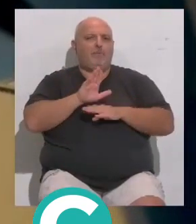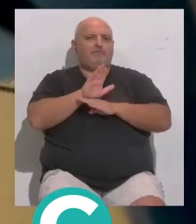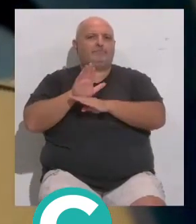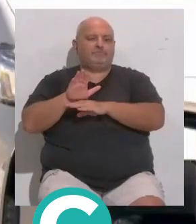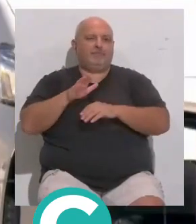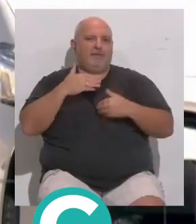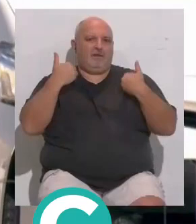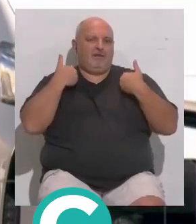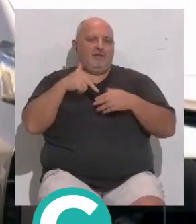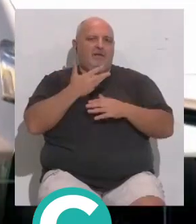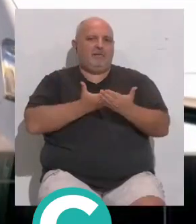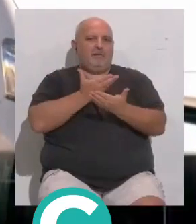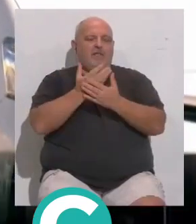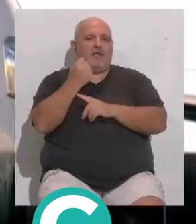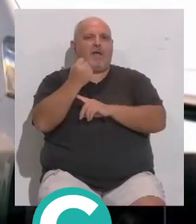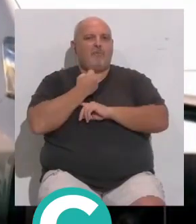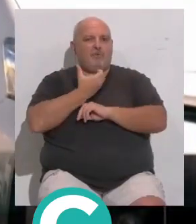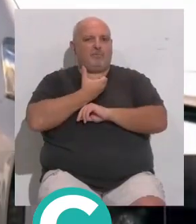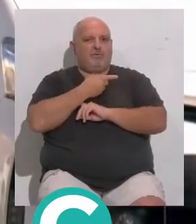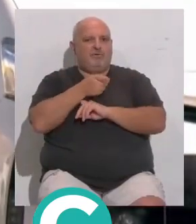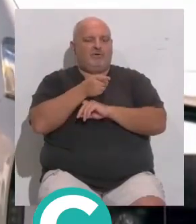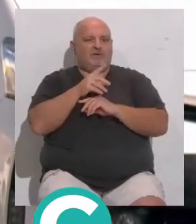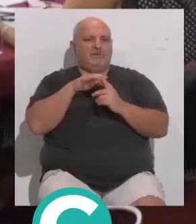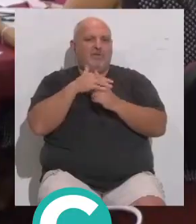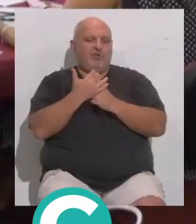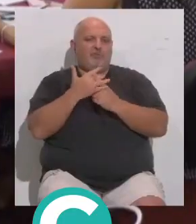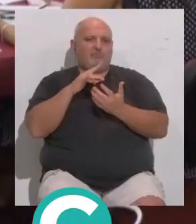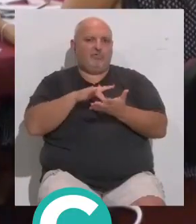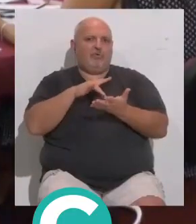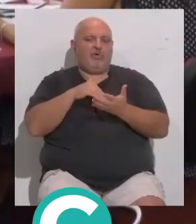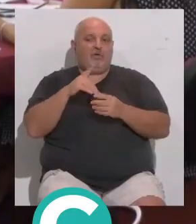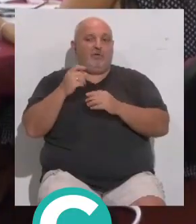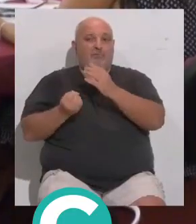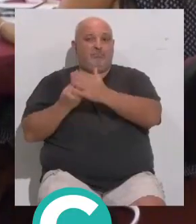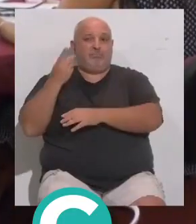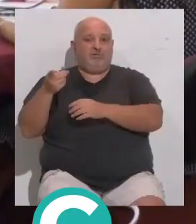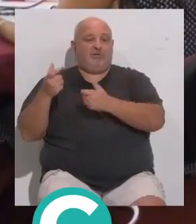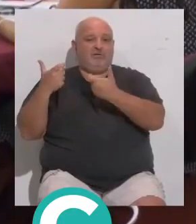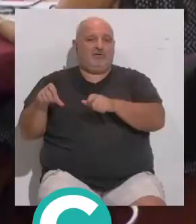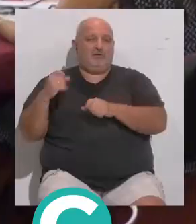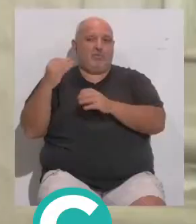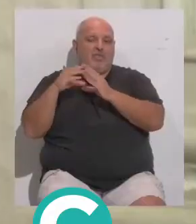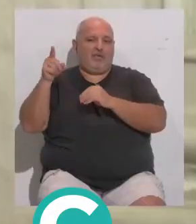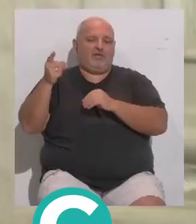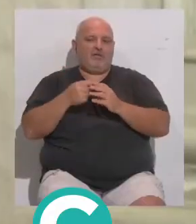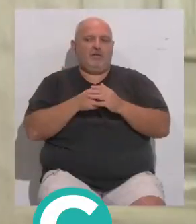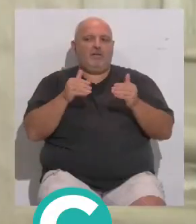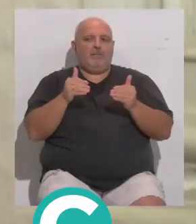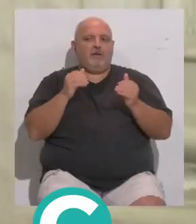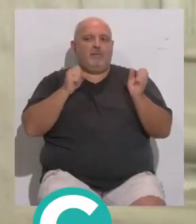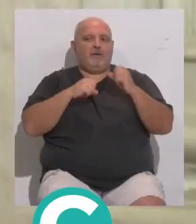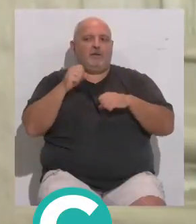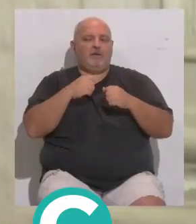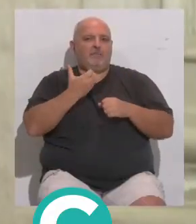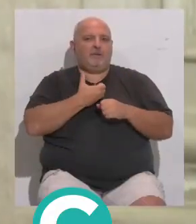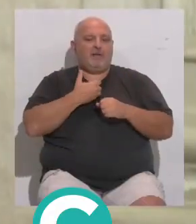del sector, quienes han pedido apoyo municipal ante la situación en la que les deja el nuevo marco regulatorio de la Junta. Las pequeñas competencias que